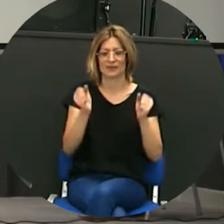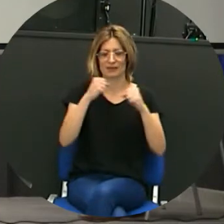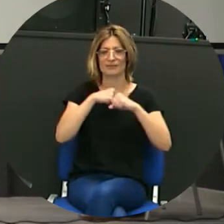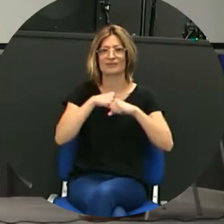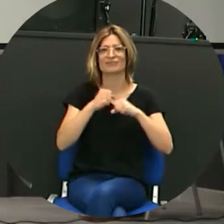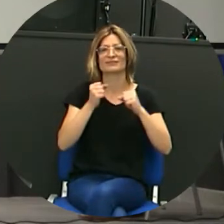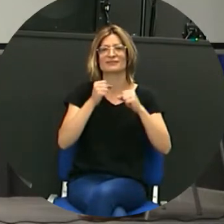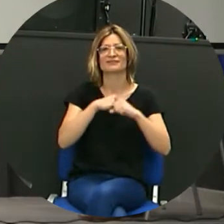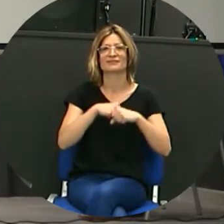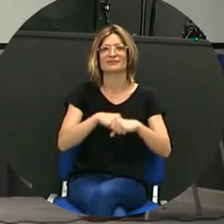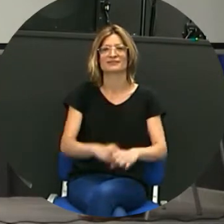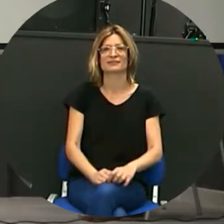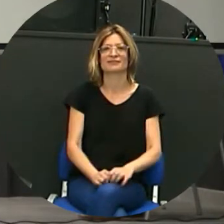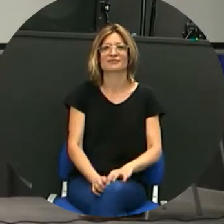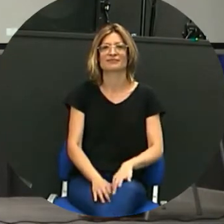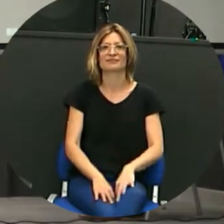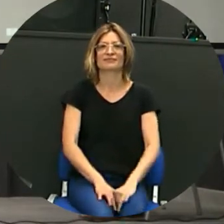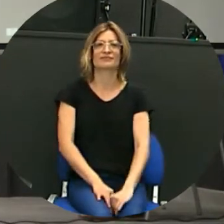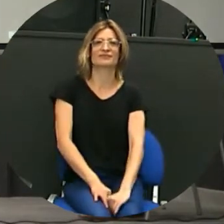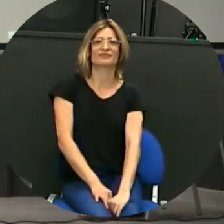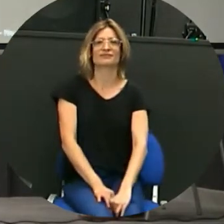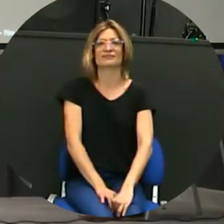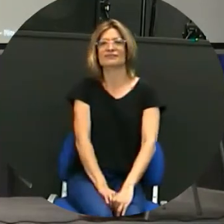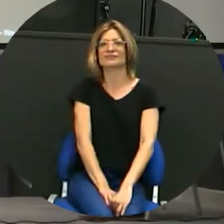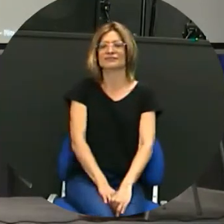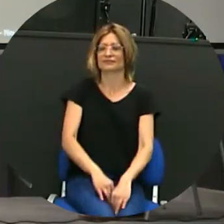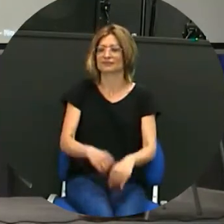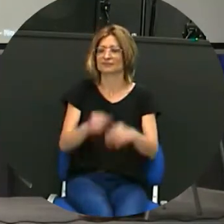Amén, amén.